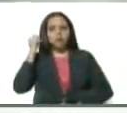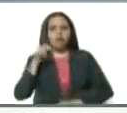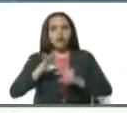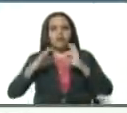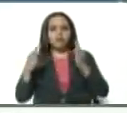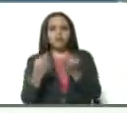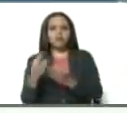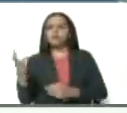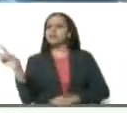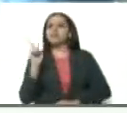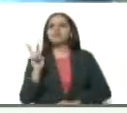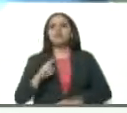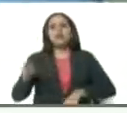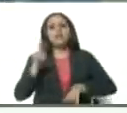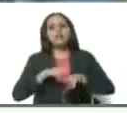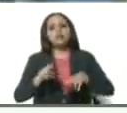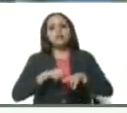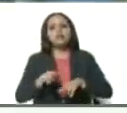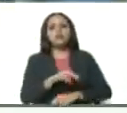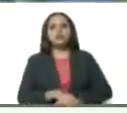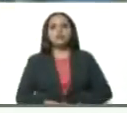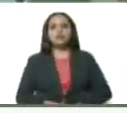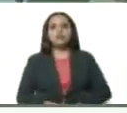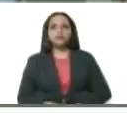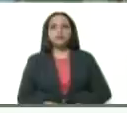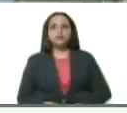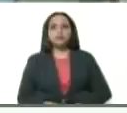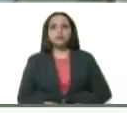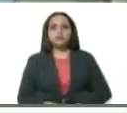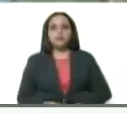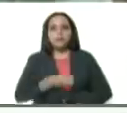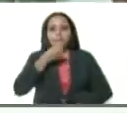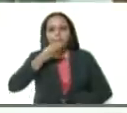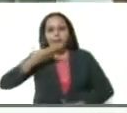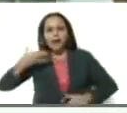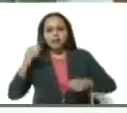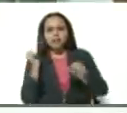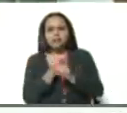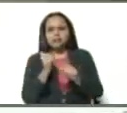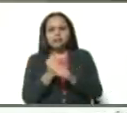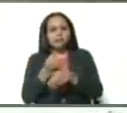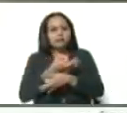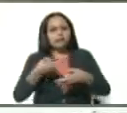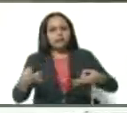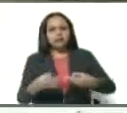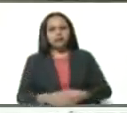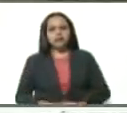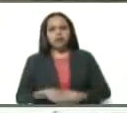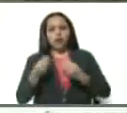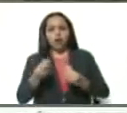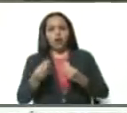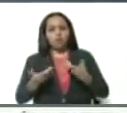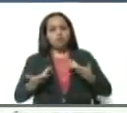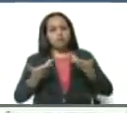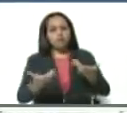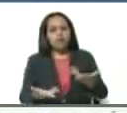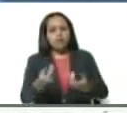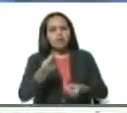familia venezolana, de los niños y las niñas. Una tremenda obra, de verdad. ¿Cómo rinde el dinero cuando se invierte